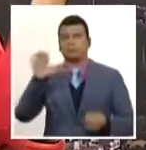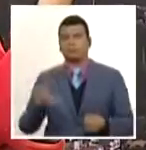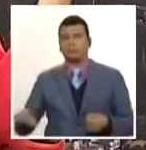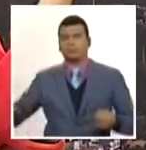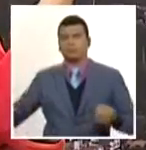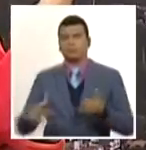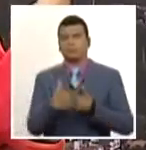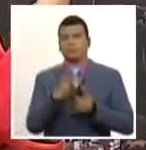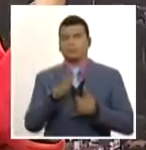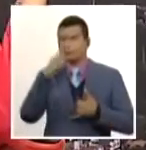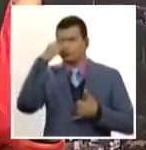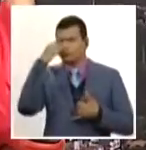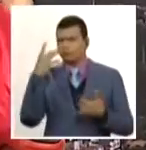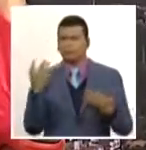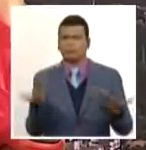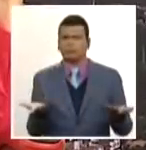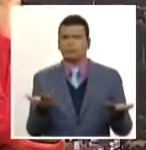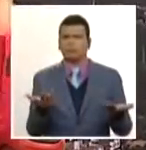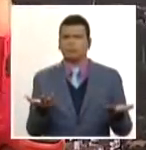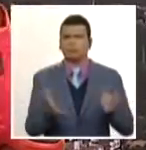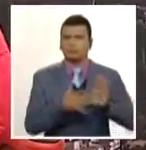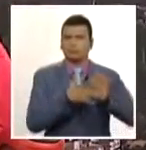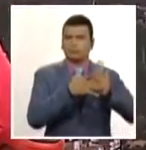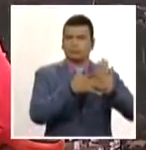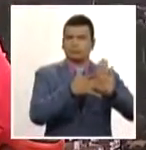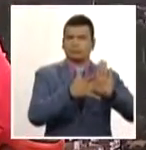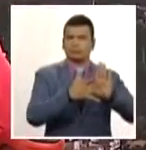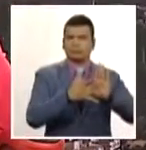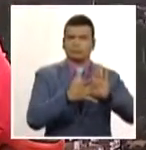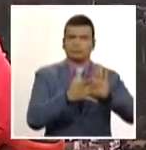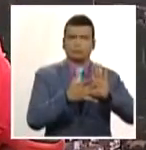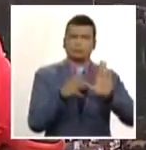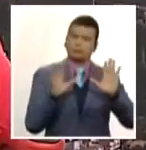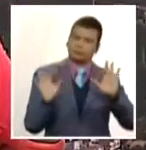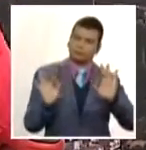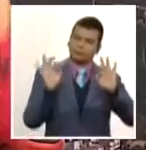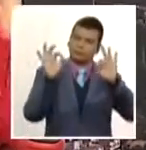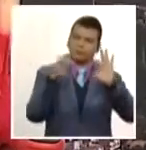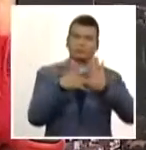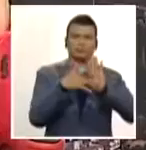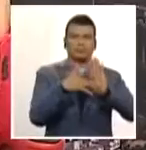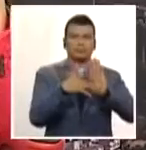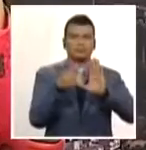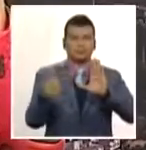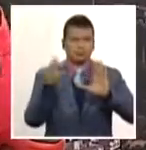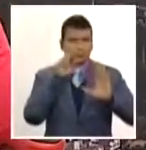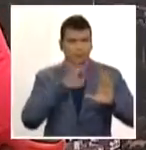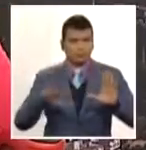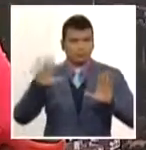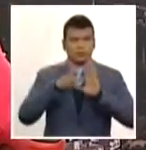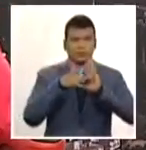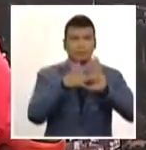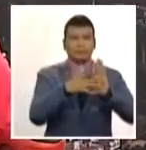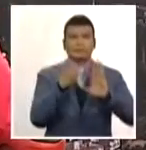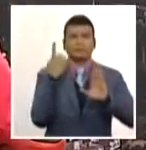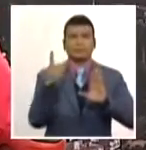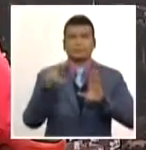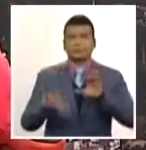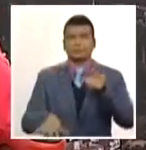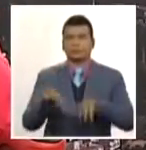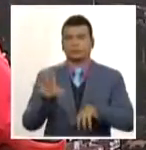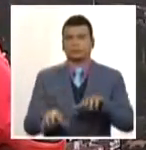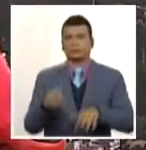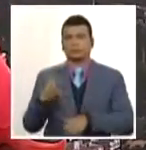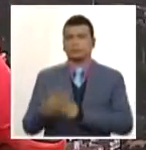es la bondad? Hemos sido pues ejemplo, y aquí nos tenemos que echar flores, hemos sido ejemplo a nivel nacional porque somos la única secretaría que